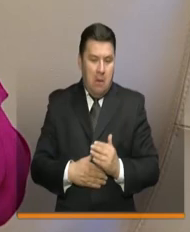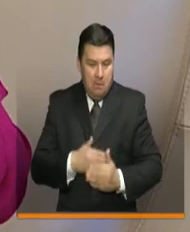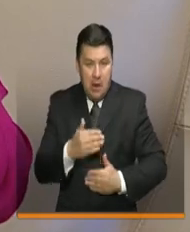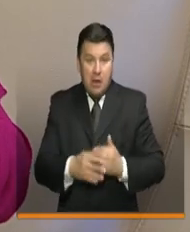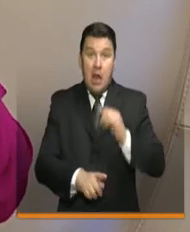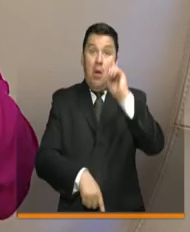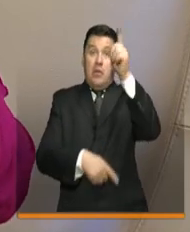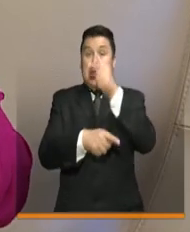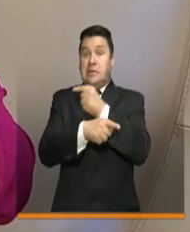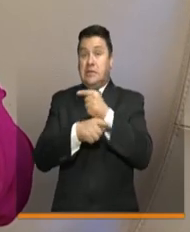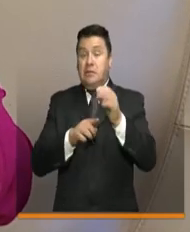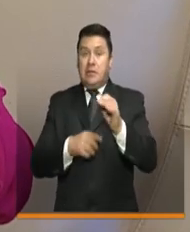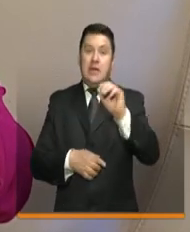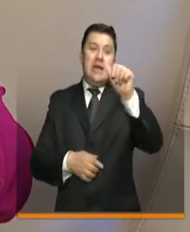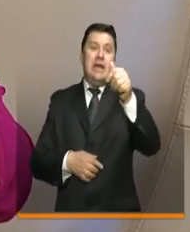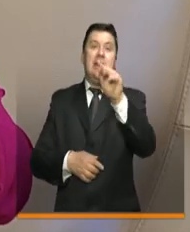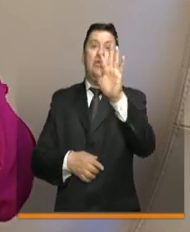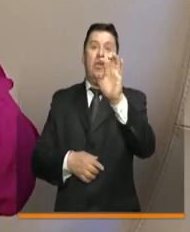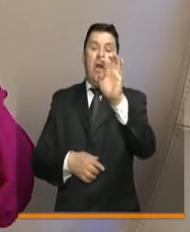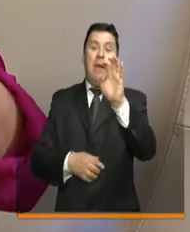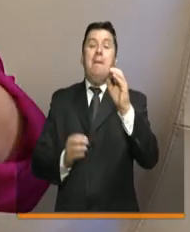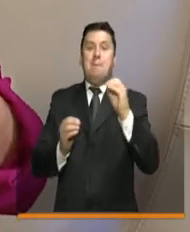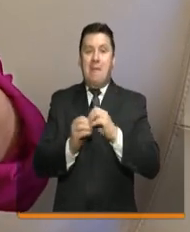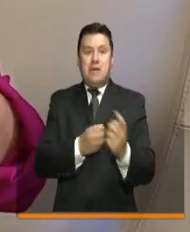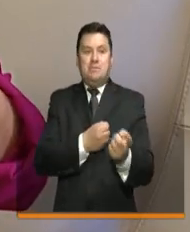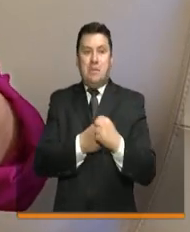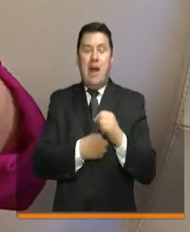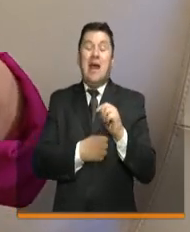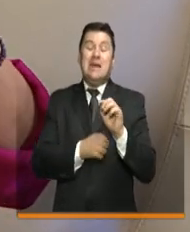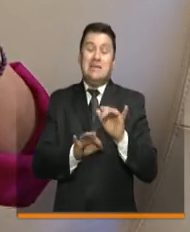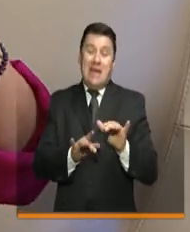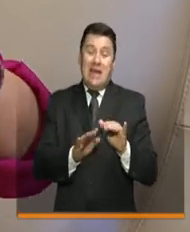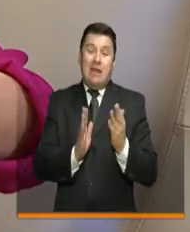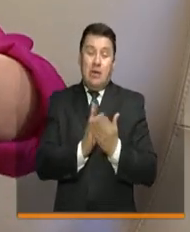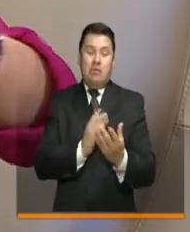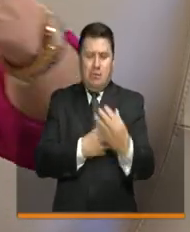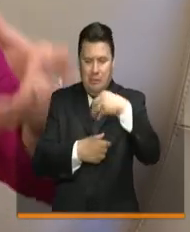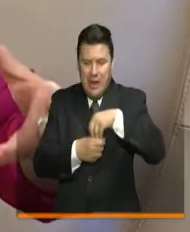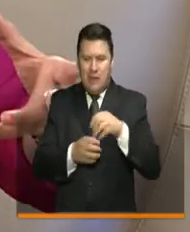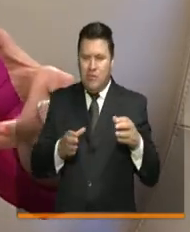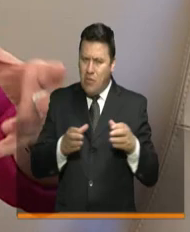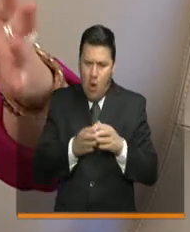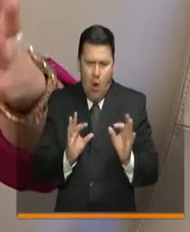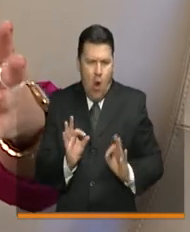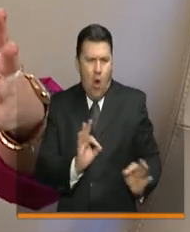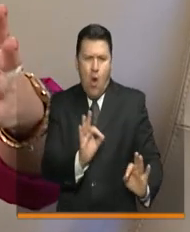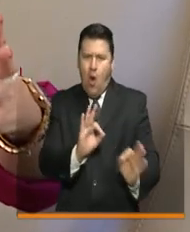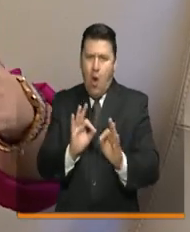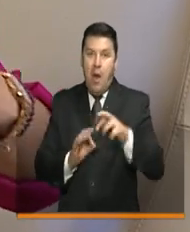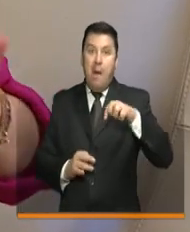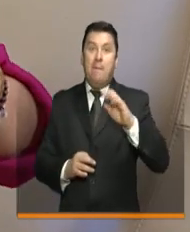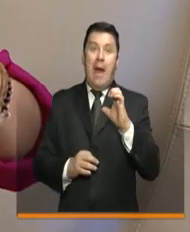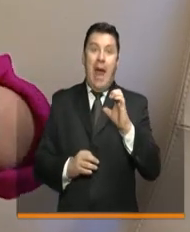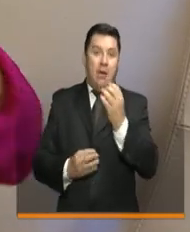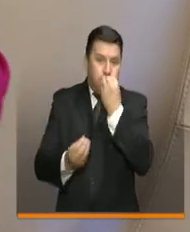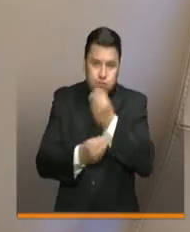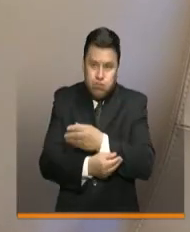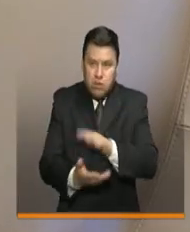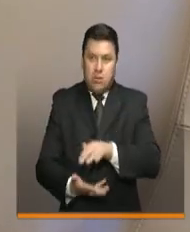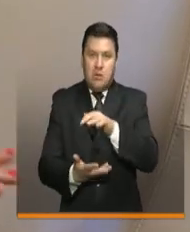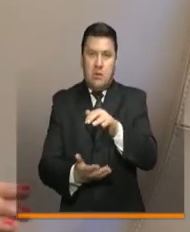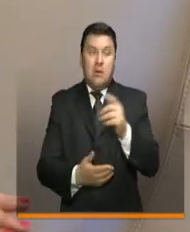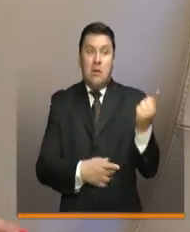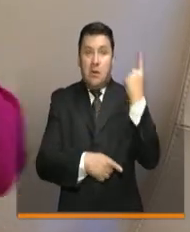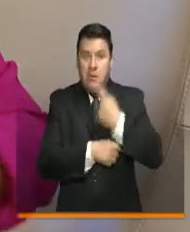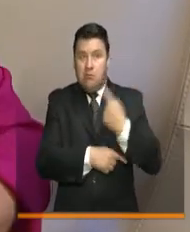la semana entrante entran 19 secretarías más y a 20 de abril ya tendremos también, ministro, todo adecuado para PAE en casa y, como usted lo ha dicho, porque